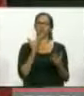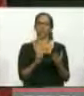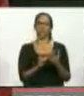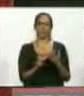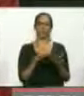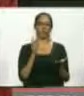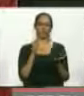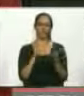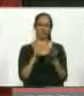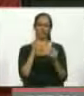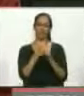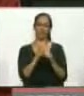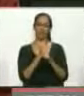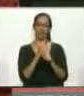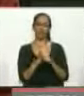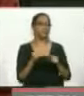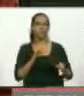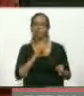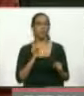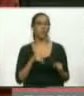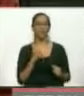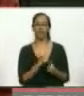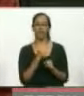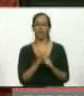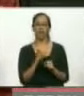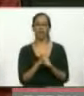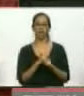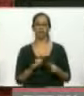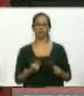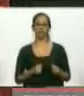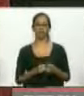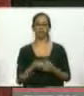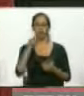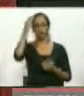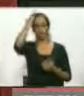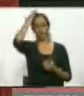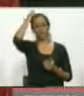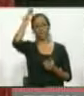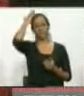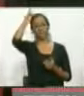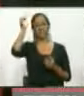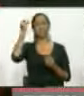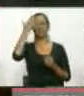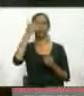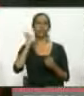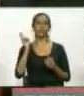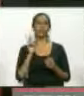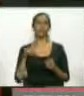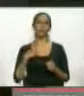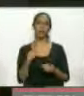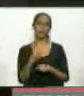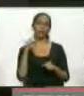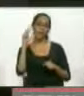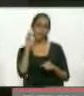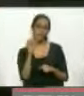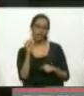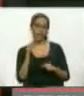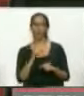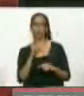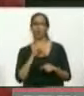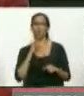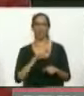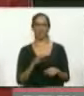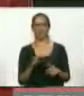permanencia laboral si no lo puedes trabajar y además si eres venezolano entonces te puedo pagar menos porque tú estás en condiciones